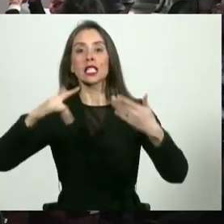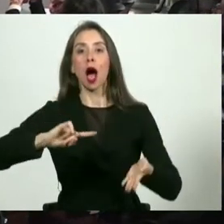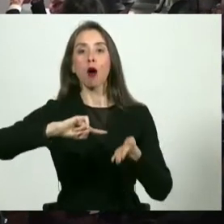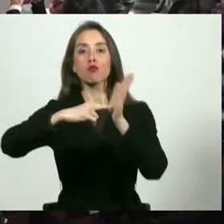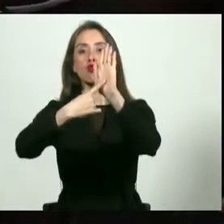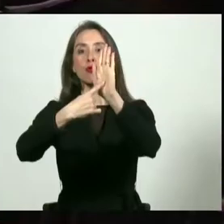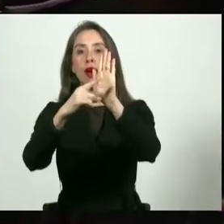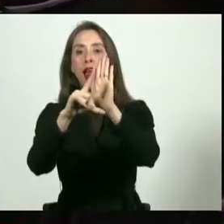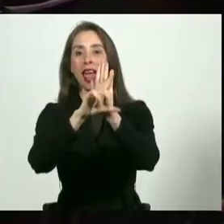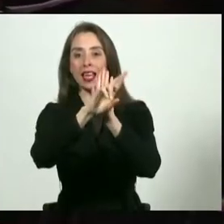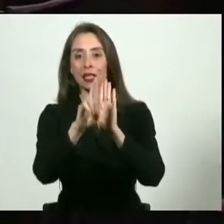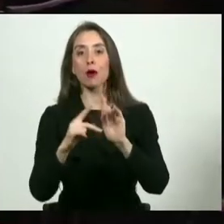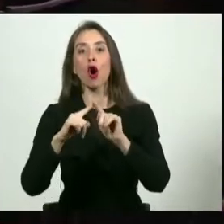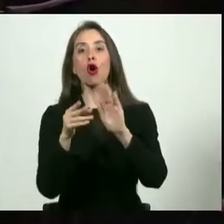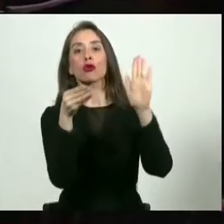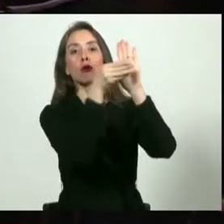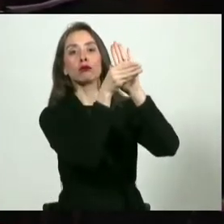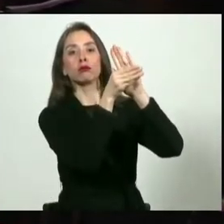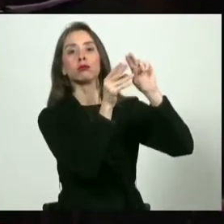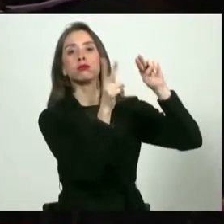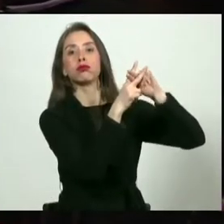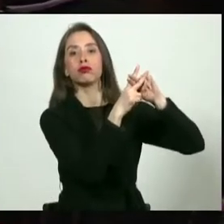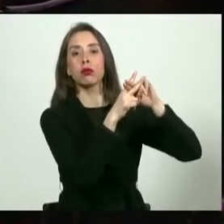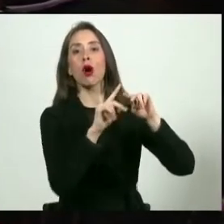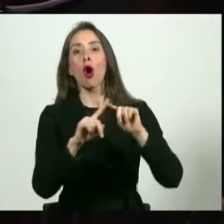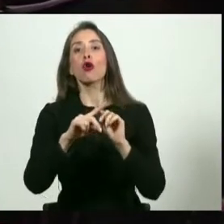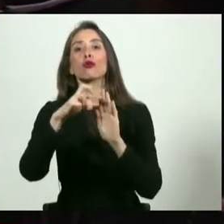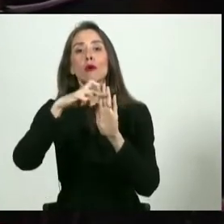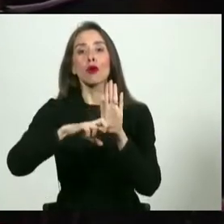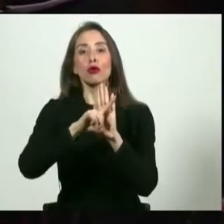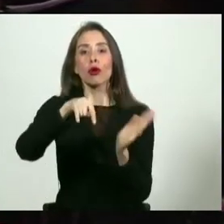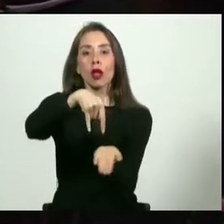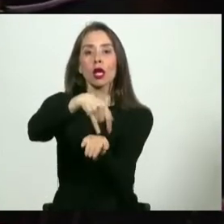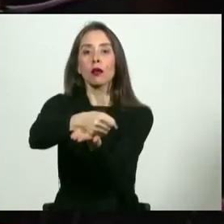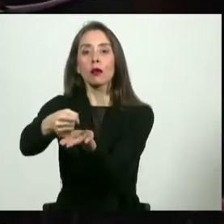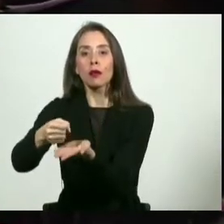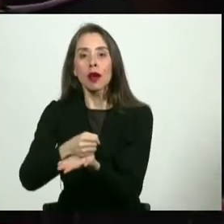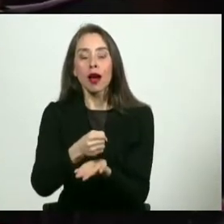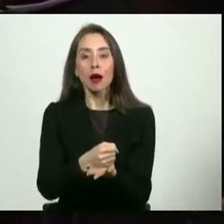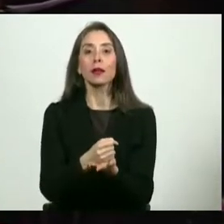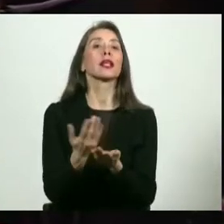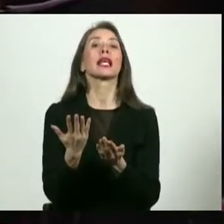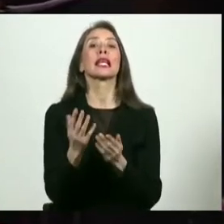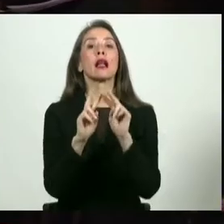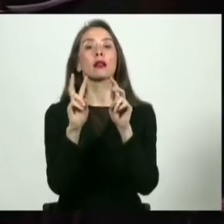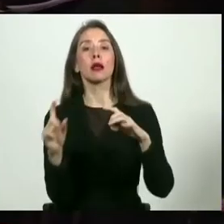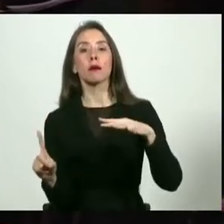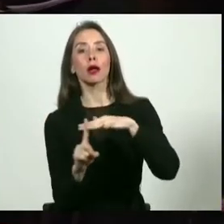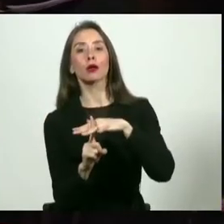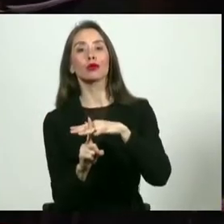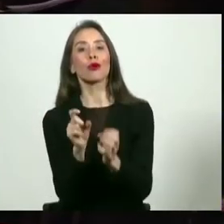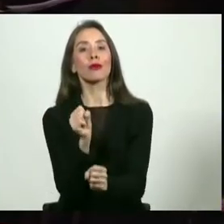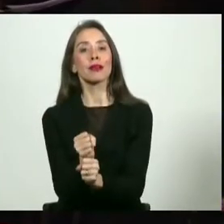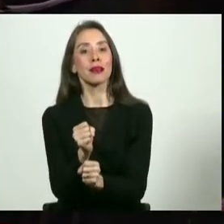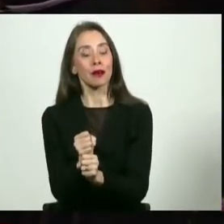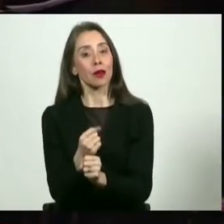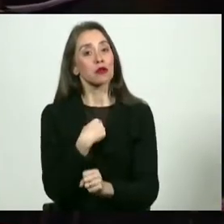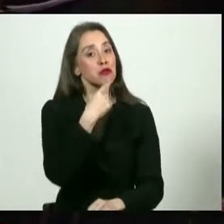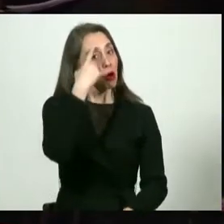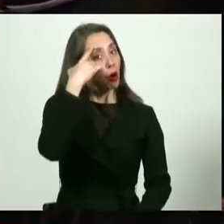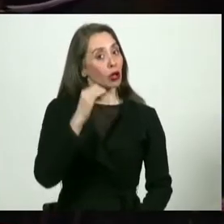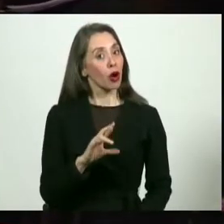República, otros han sido archivados, hay otros que están en trámite, fundamentalmente aquellos que apuntan a la inclusión en el mercado de trabajo. Yo creo, Ricardo,